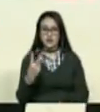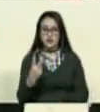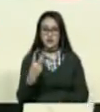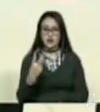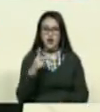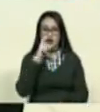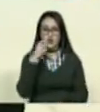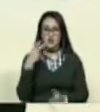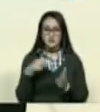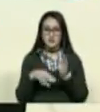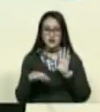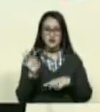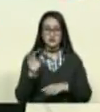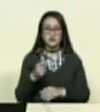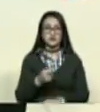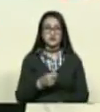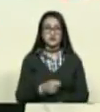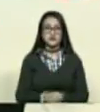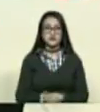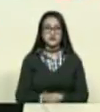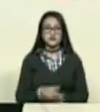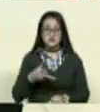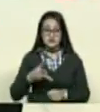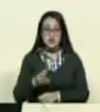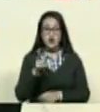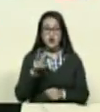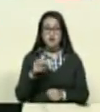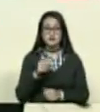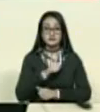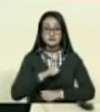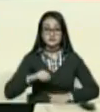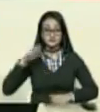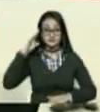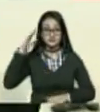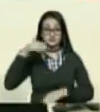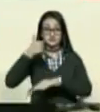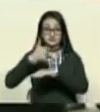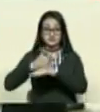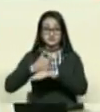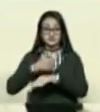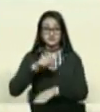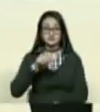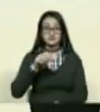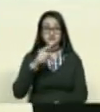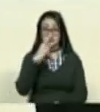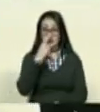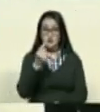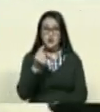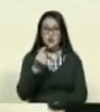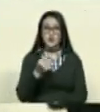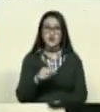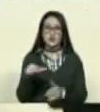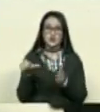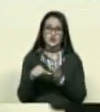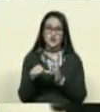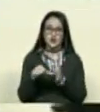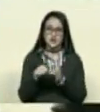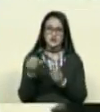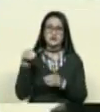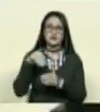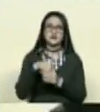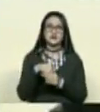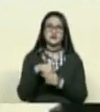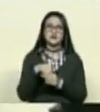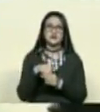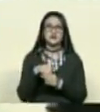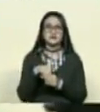realizó el lanzamiento de esta Academia Militar de la Medicina, general en jefe Ezequiel Zamora, ubicada en los espacios de